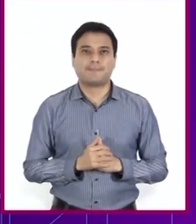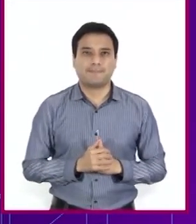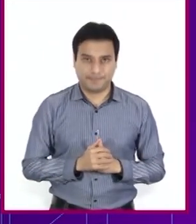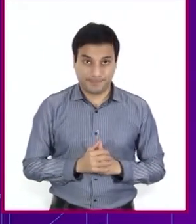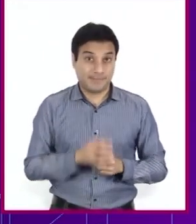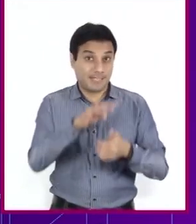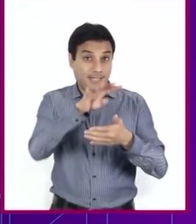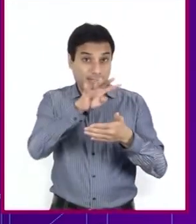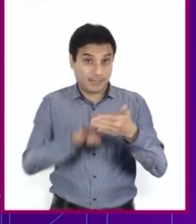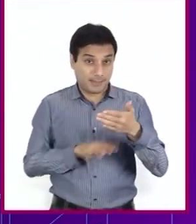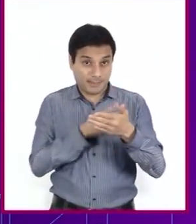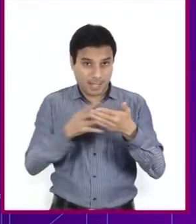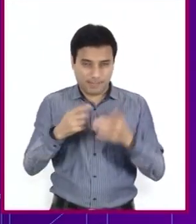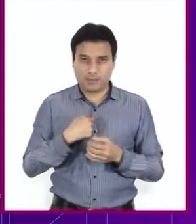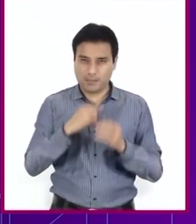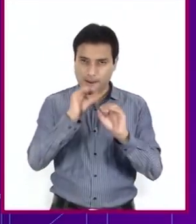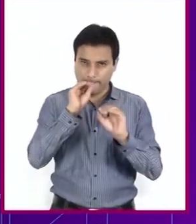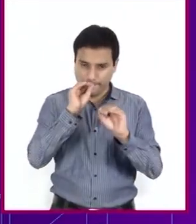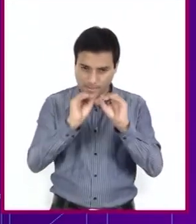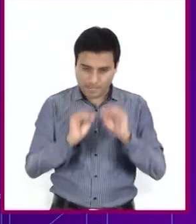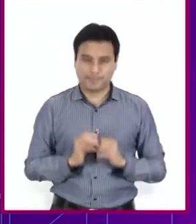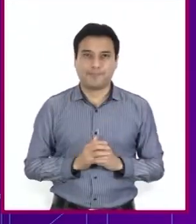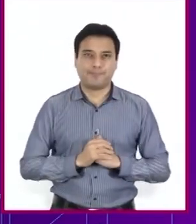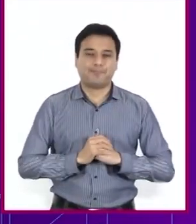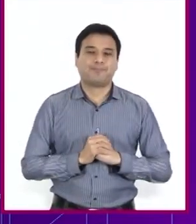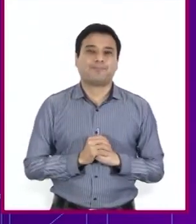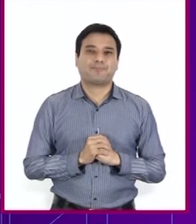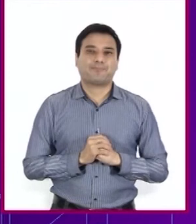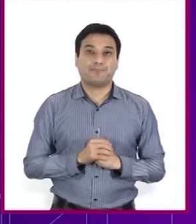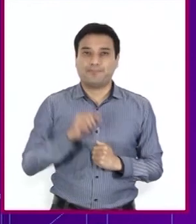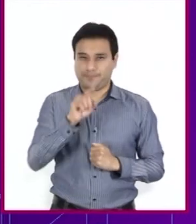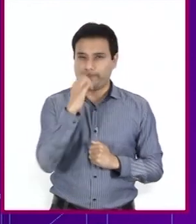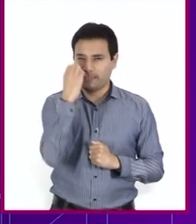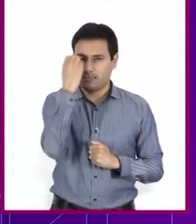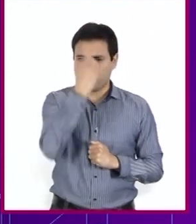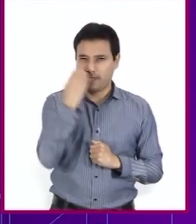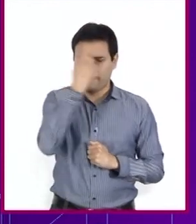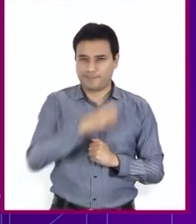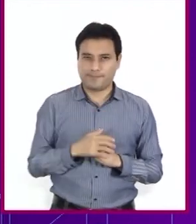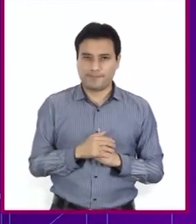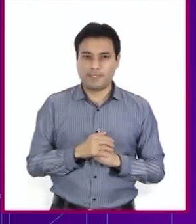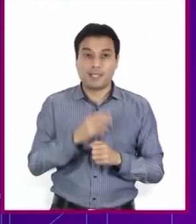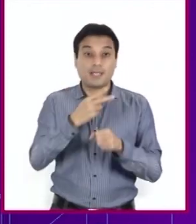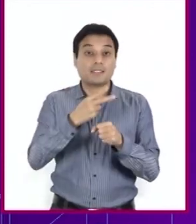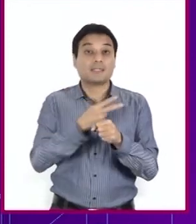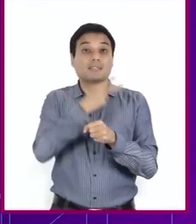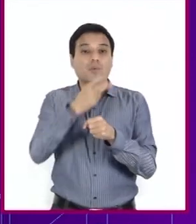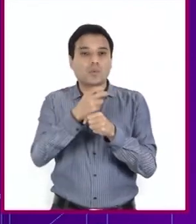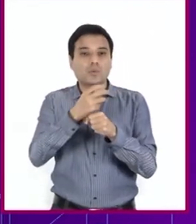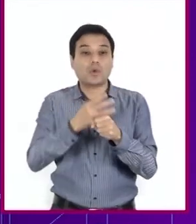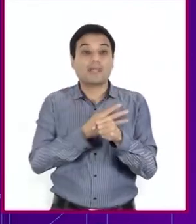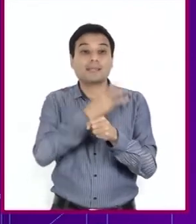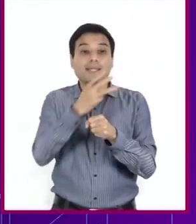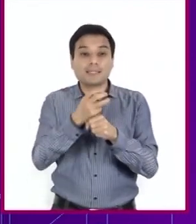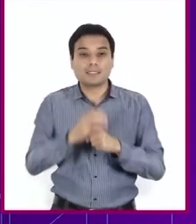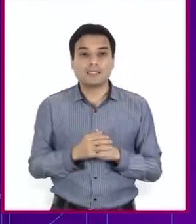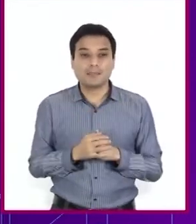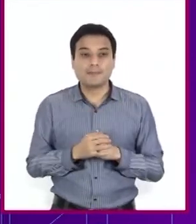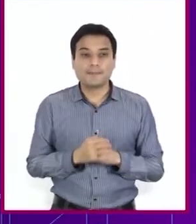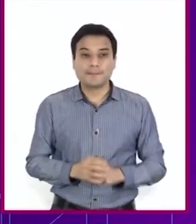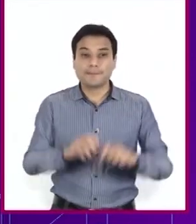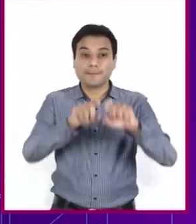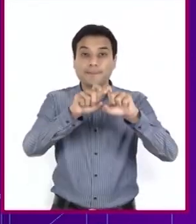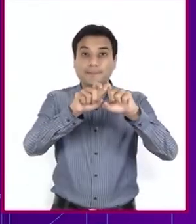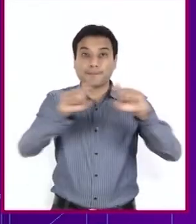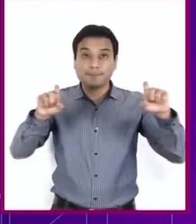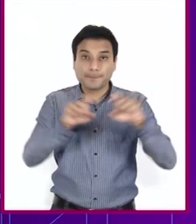tabla colocamos esa información. Observen que el segundo y tercer renglones corresponden al número